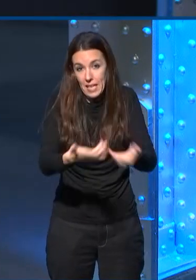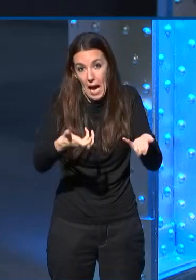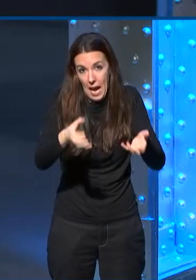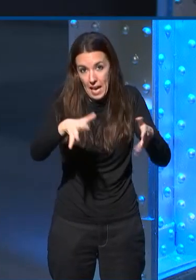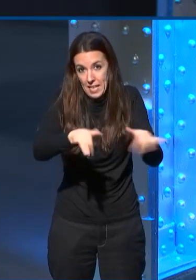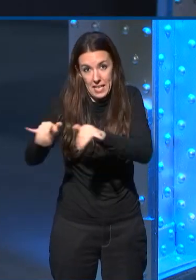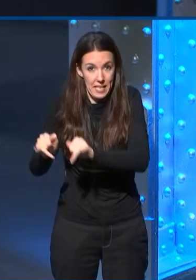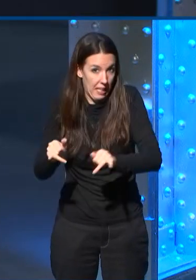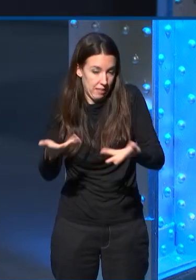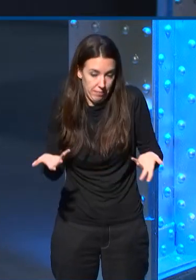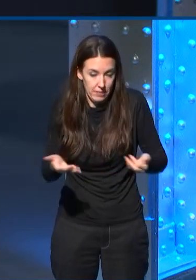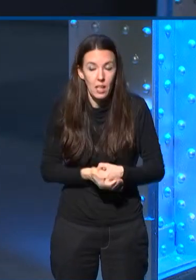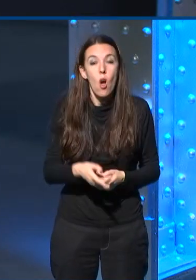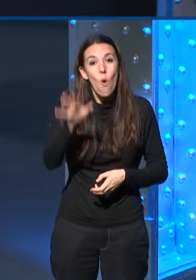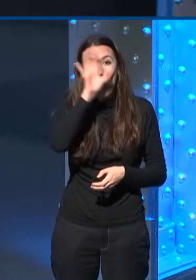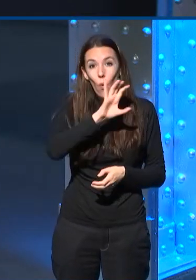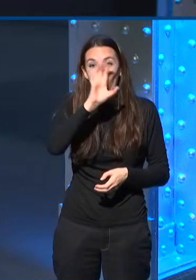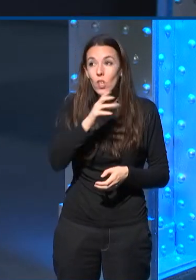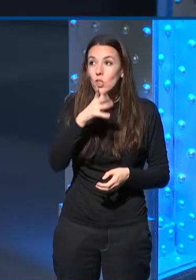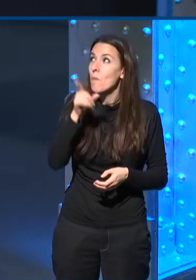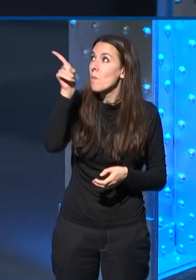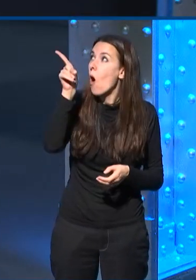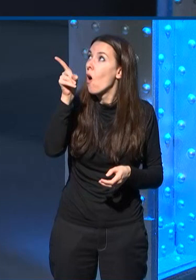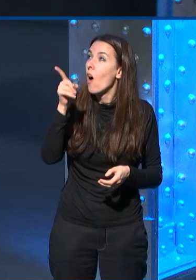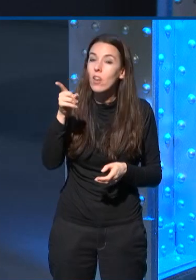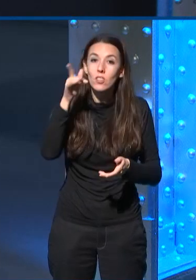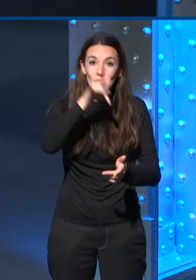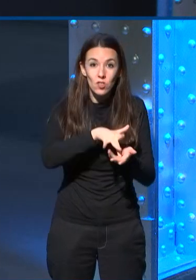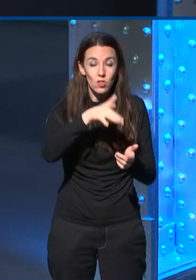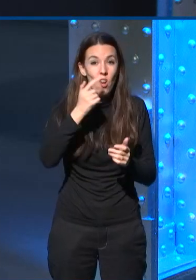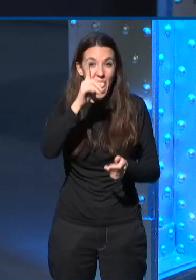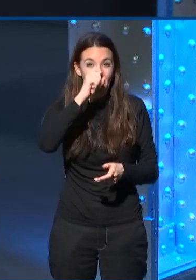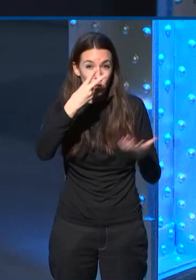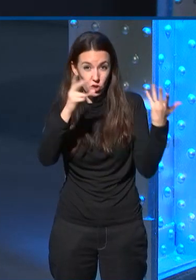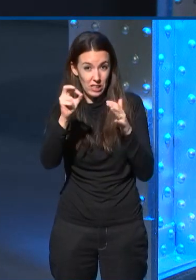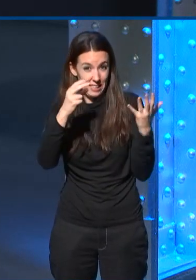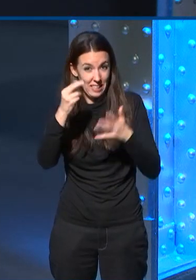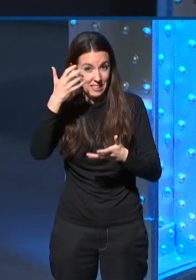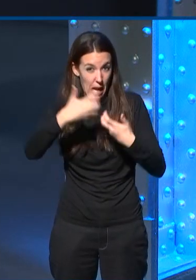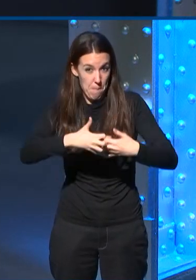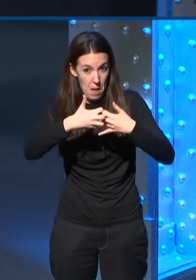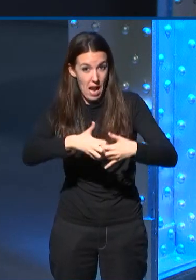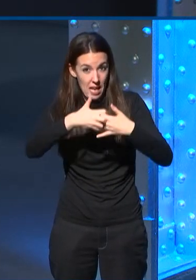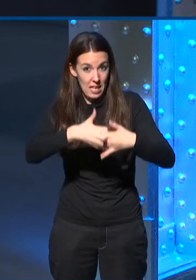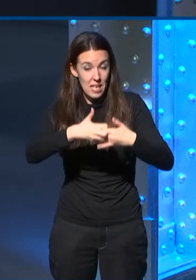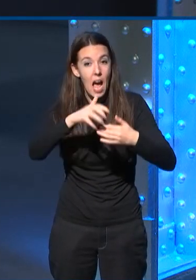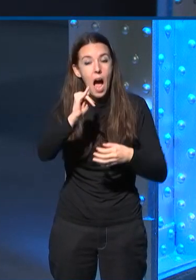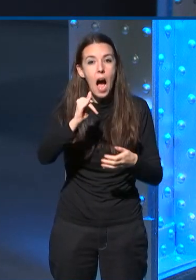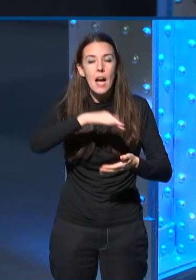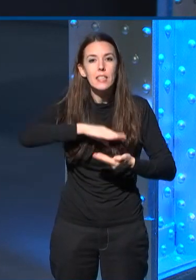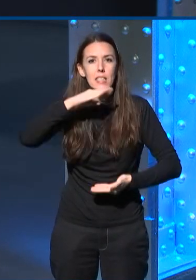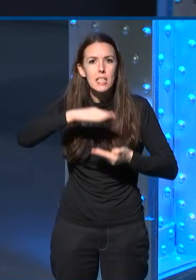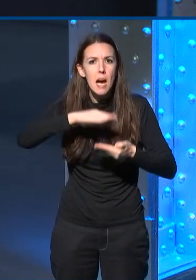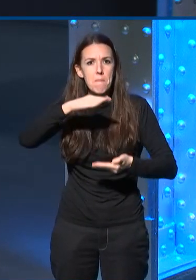algún compromiso. Esto es una imagen curiosa porque la Viking, aquel aterrizador de los años 70, tenía una capacidad de